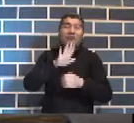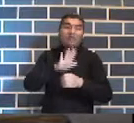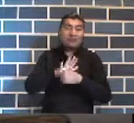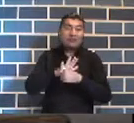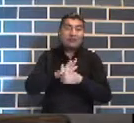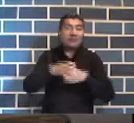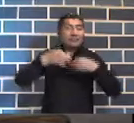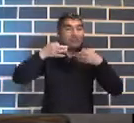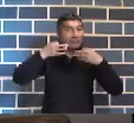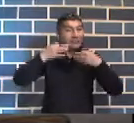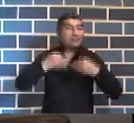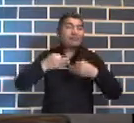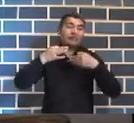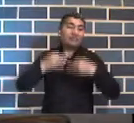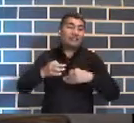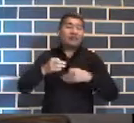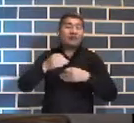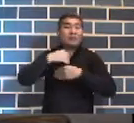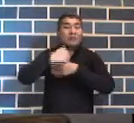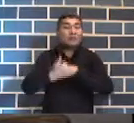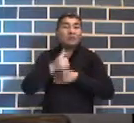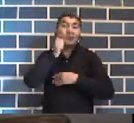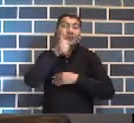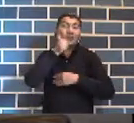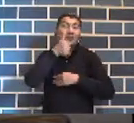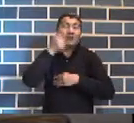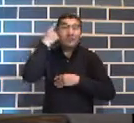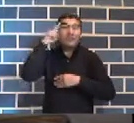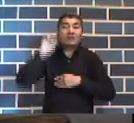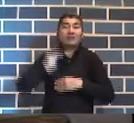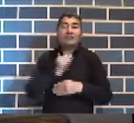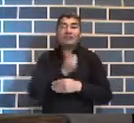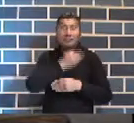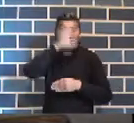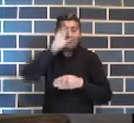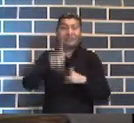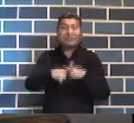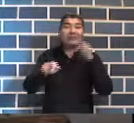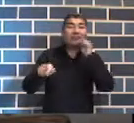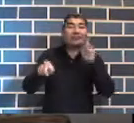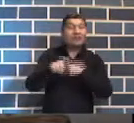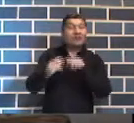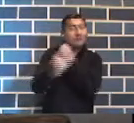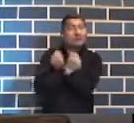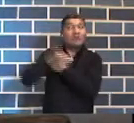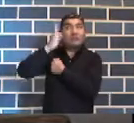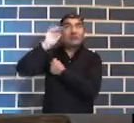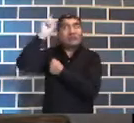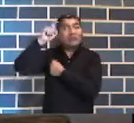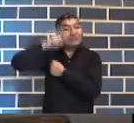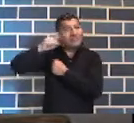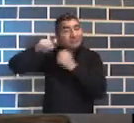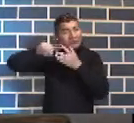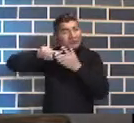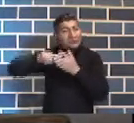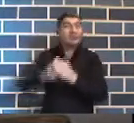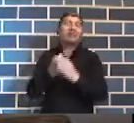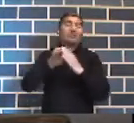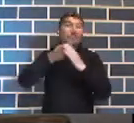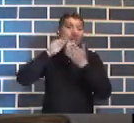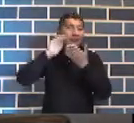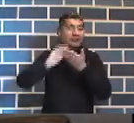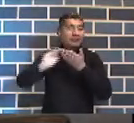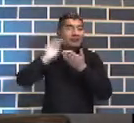concreto por el pan de cada día para nuestros hermanos el amor a dios debe ser fuente del perdón